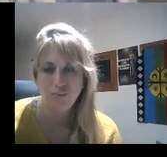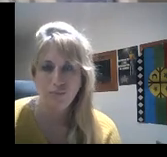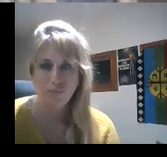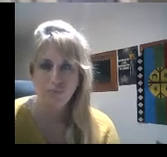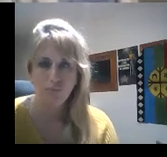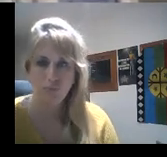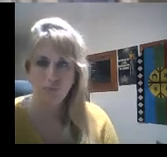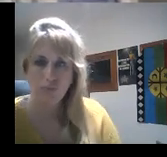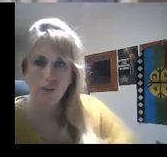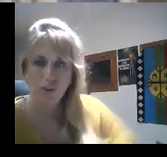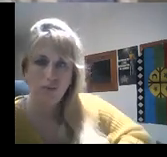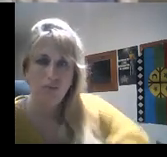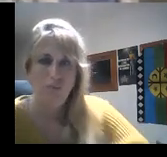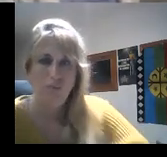de